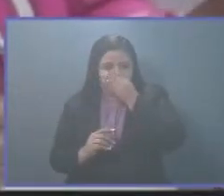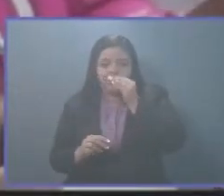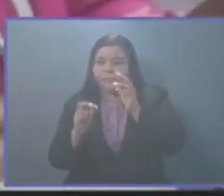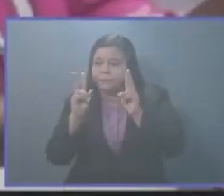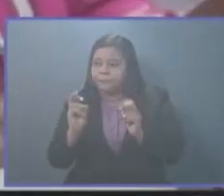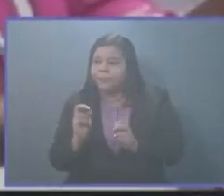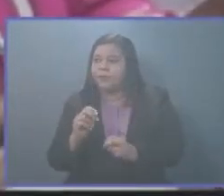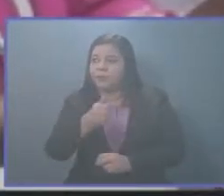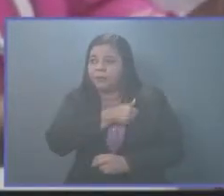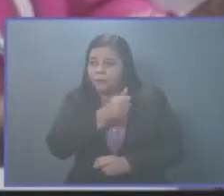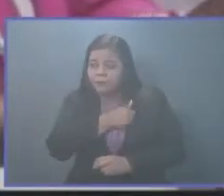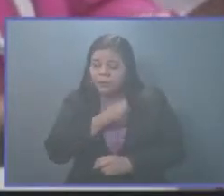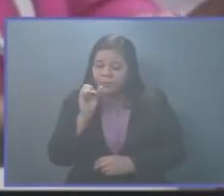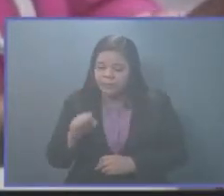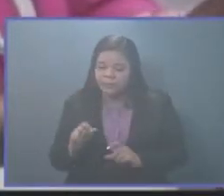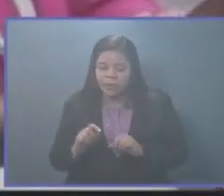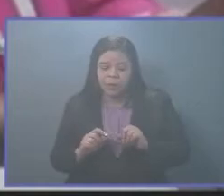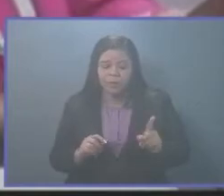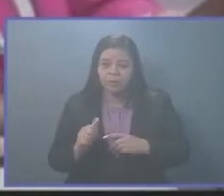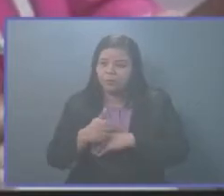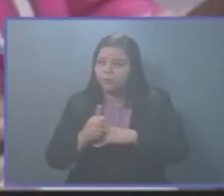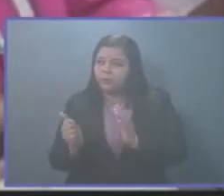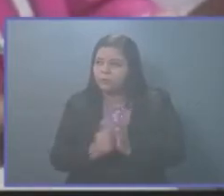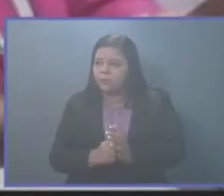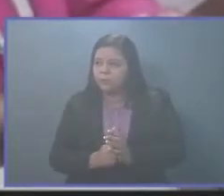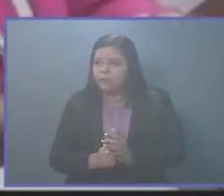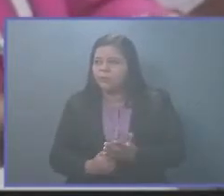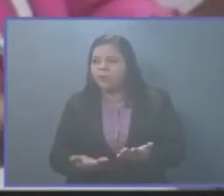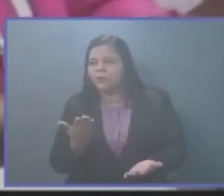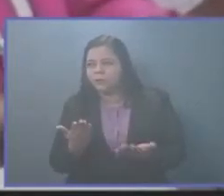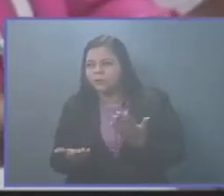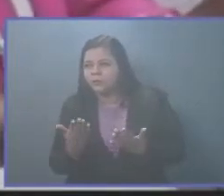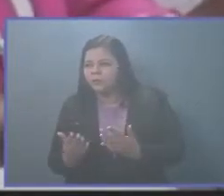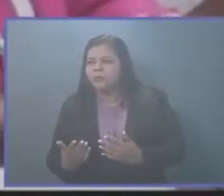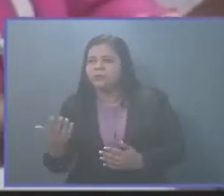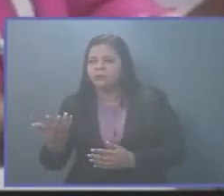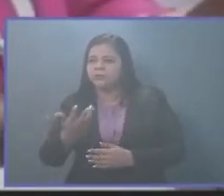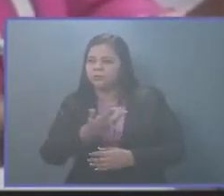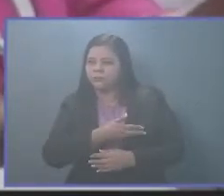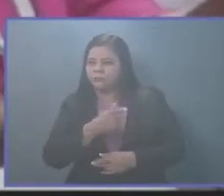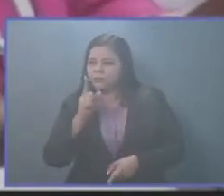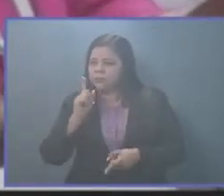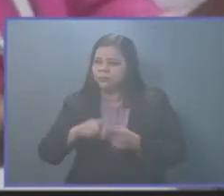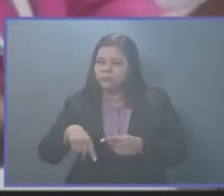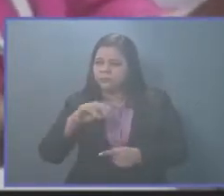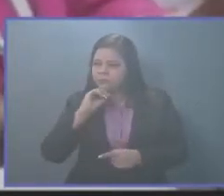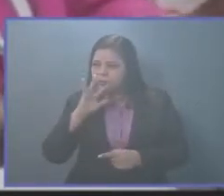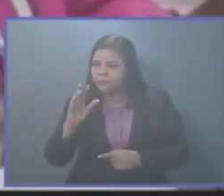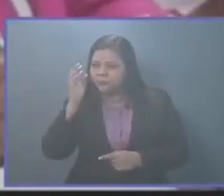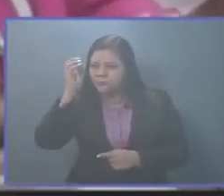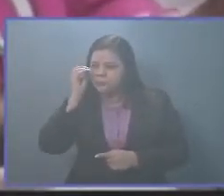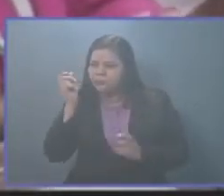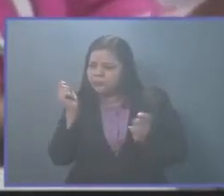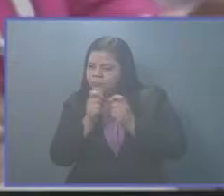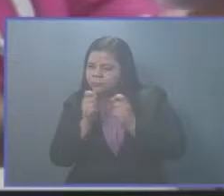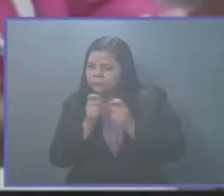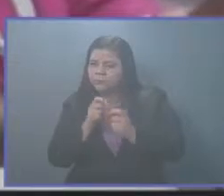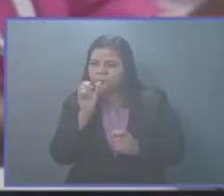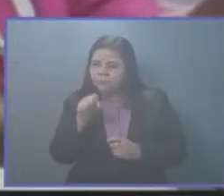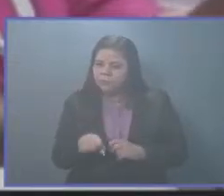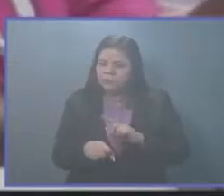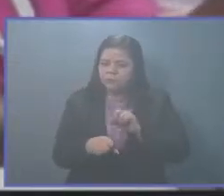no de la Asamblea, ¿verdad? O a quién correspondía. También desde el comité no podemos dar una postura enérgica, decir sí o